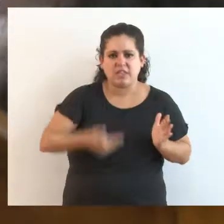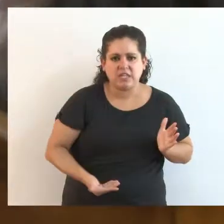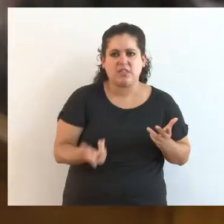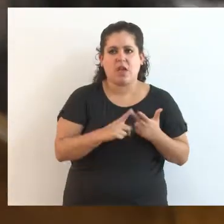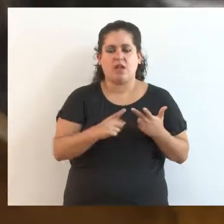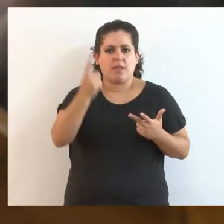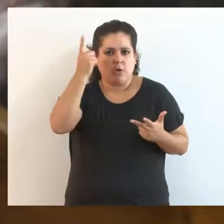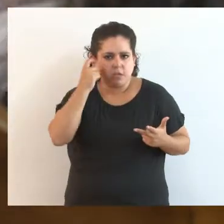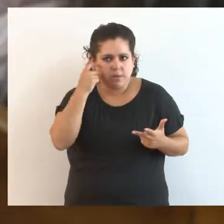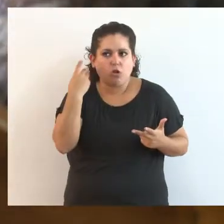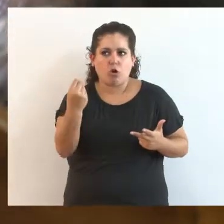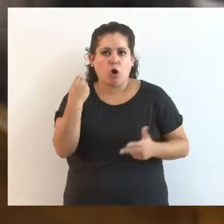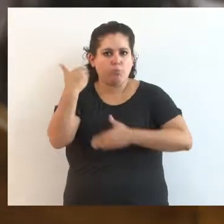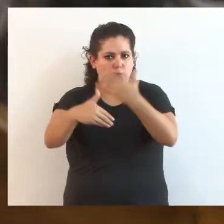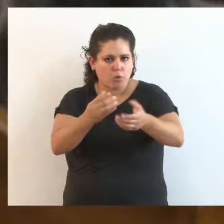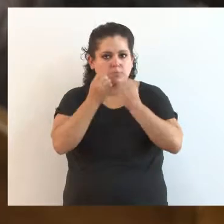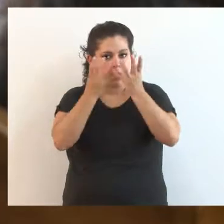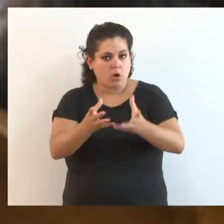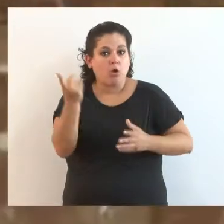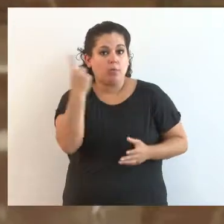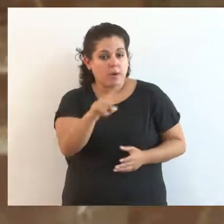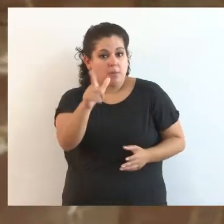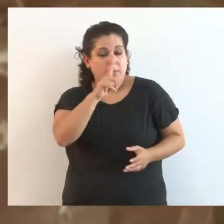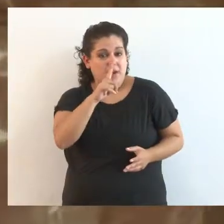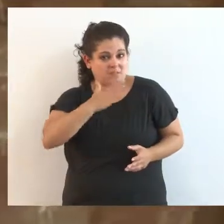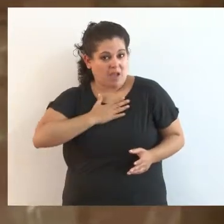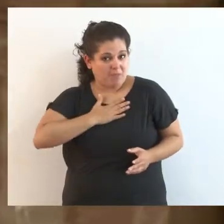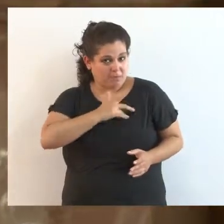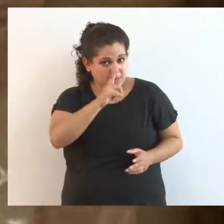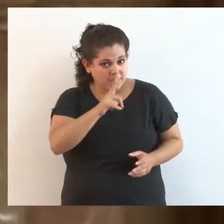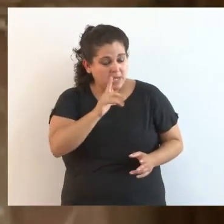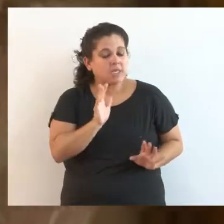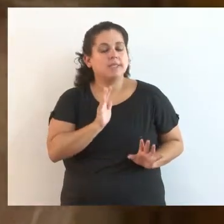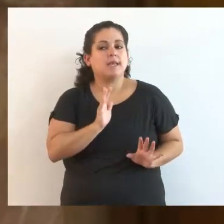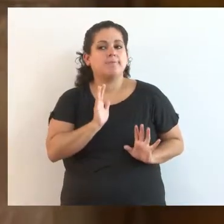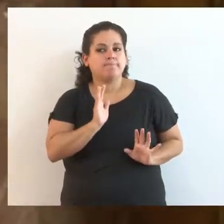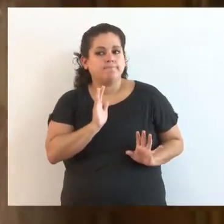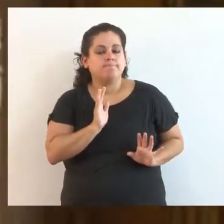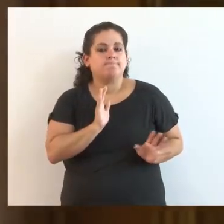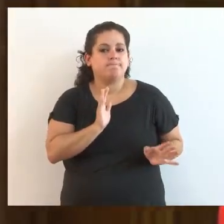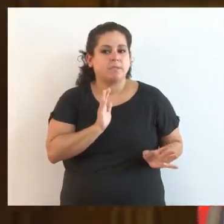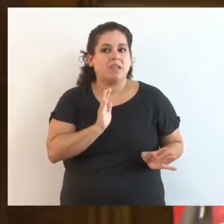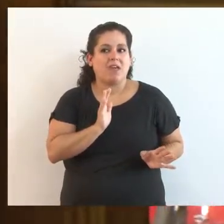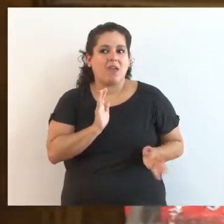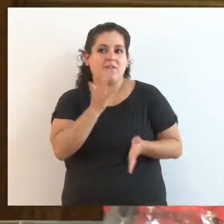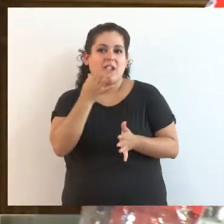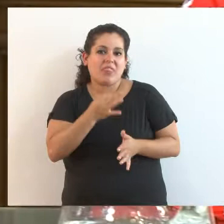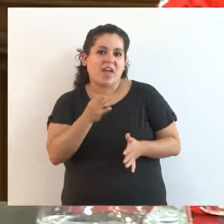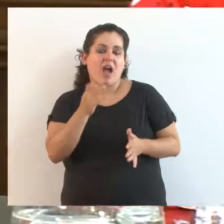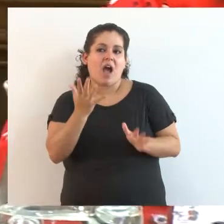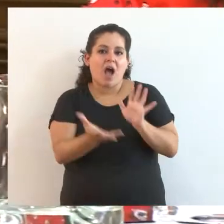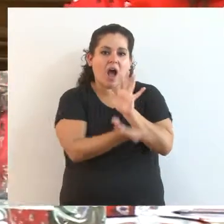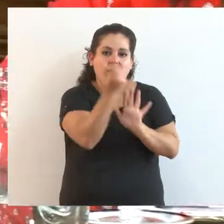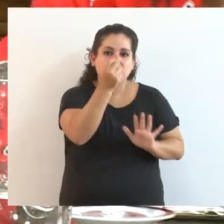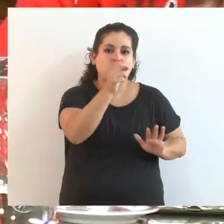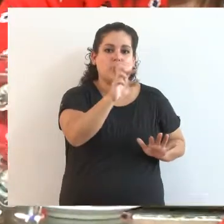identidades y estamos aprendiendo a cómo hacerlo mejor. Pero me parece a mí que digamos, se